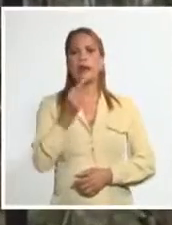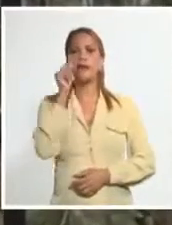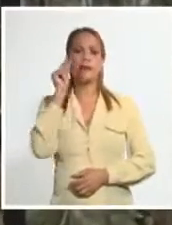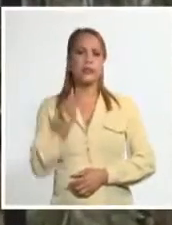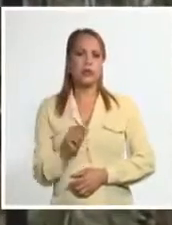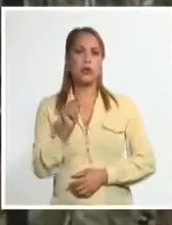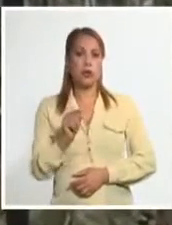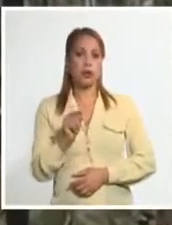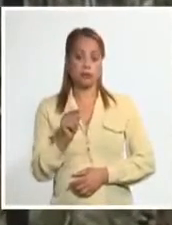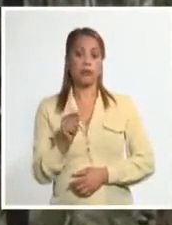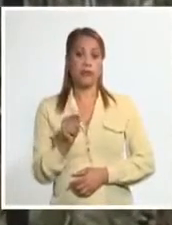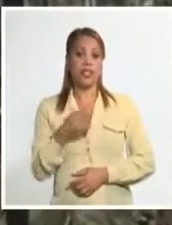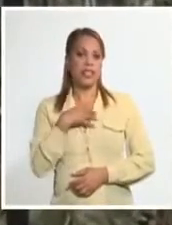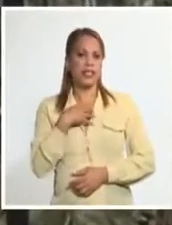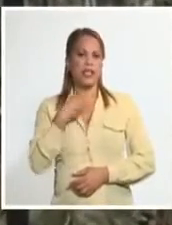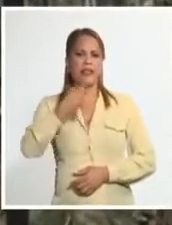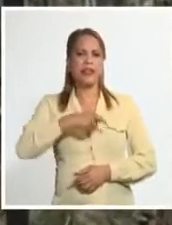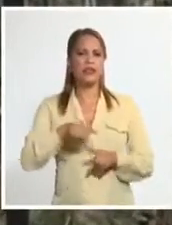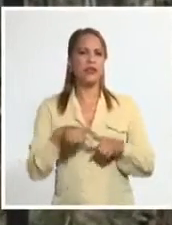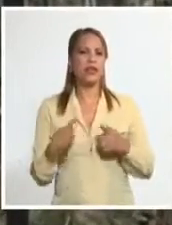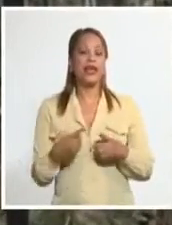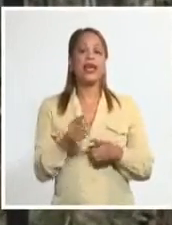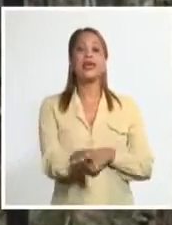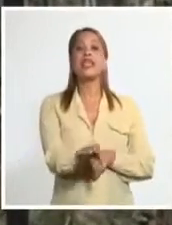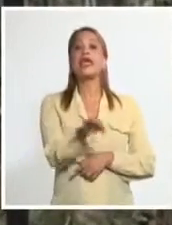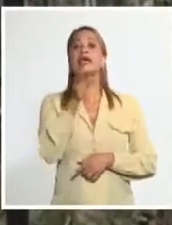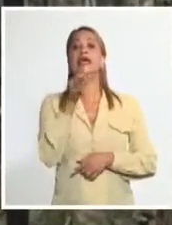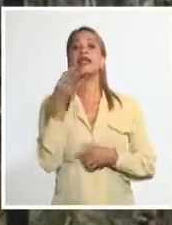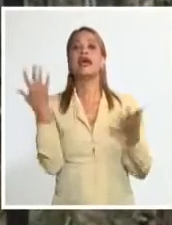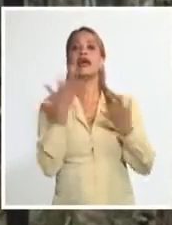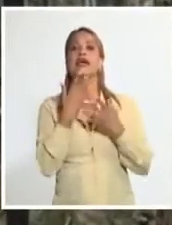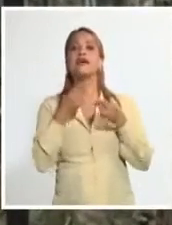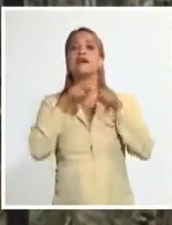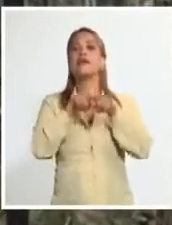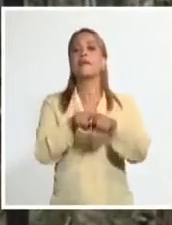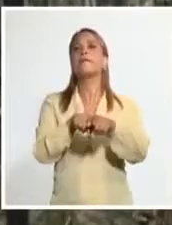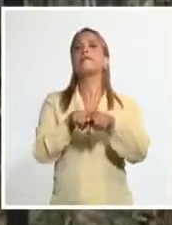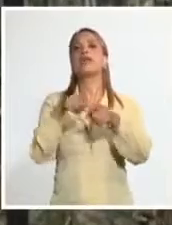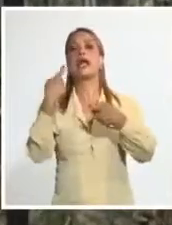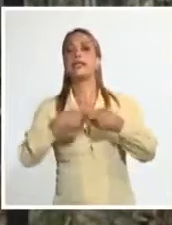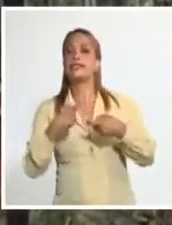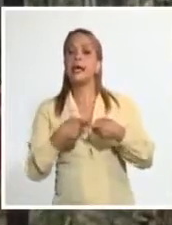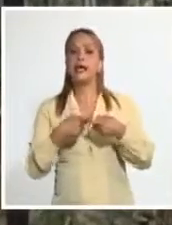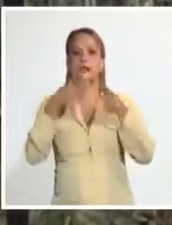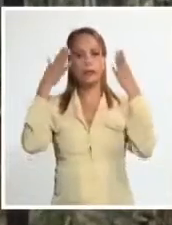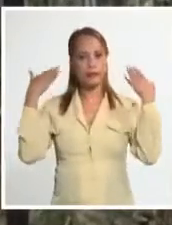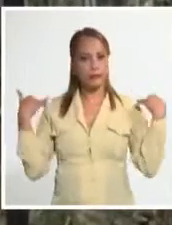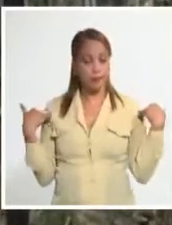individuo tiene el derecho de elegir con quién va a casarse.